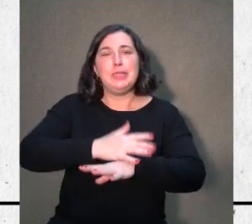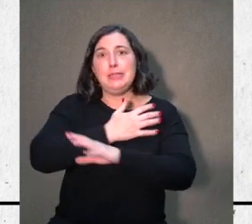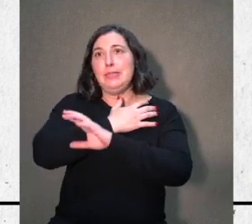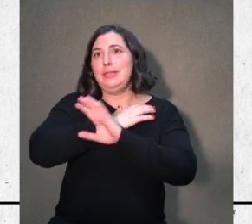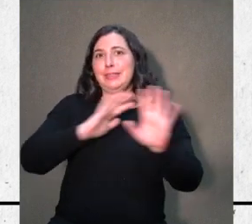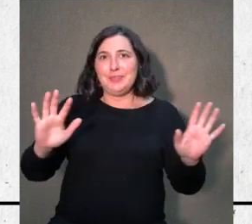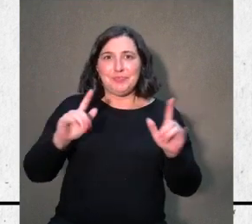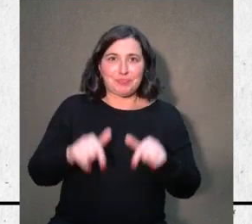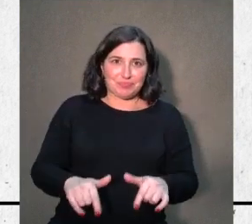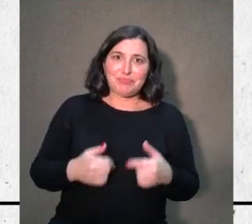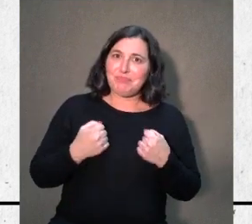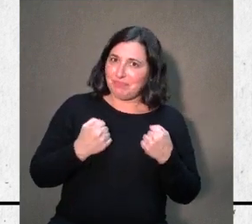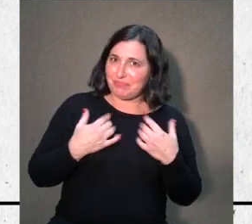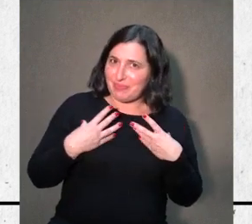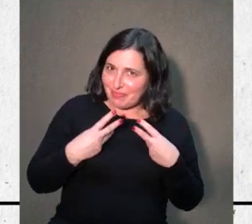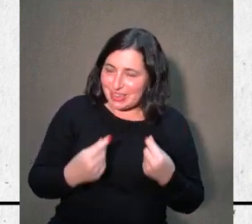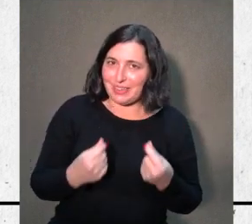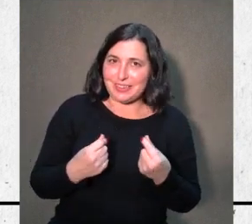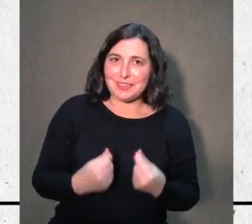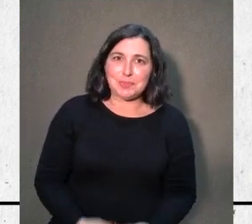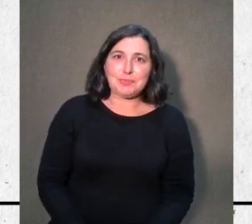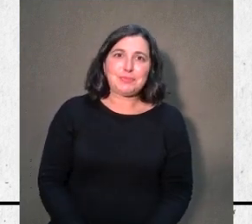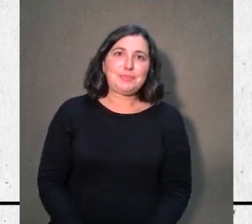no. Hay que sentirlo.